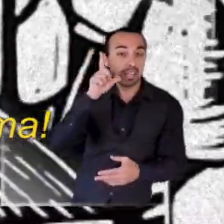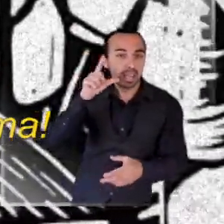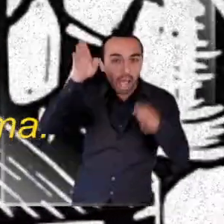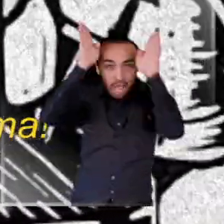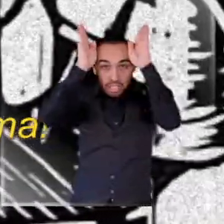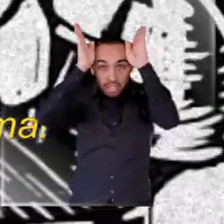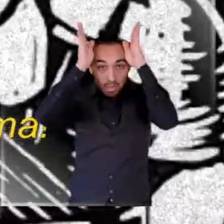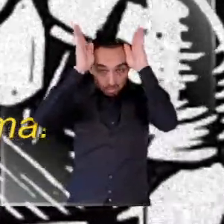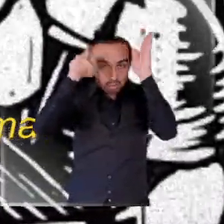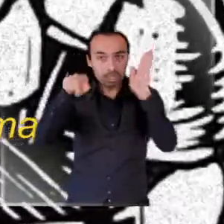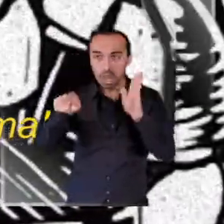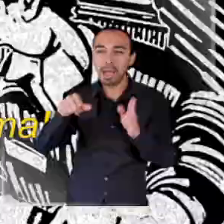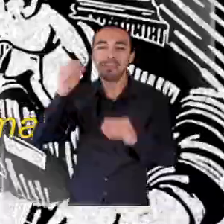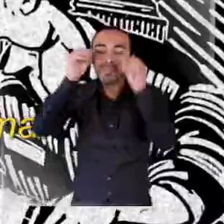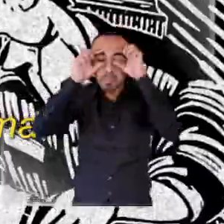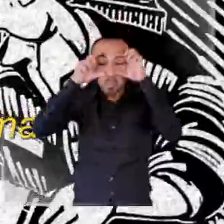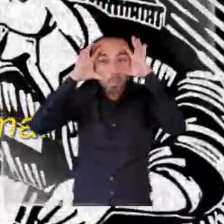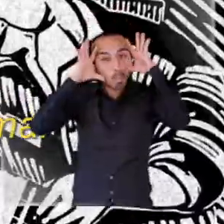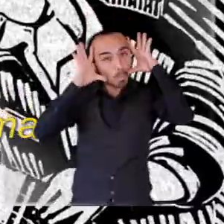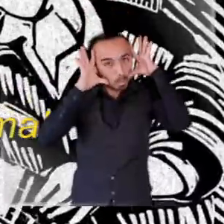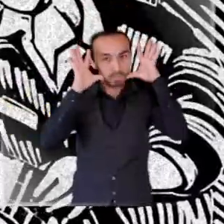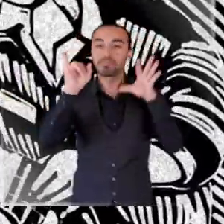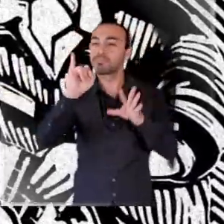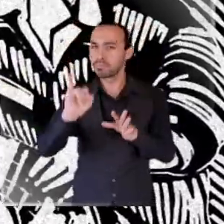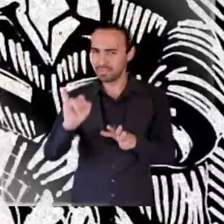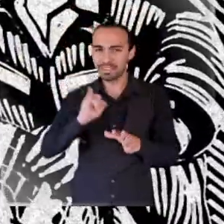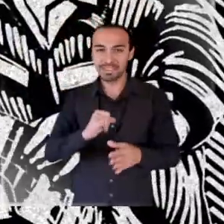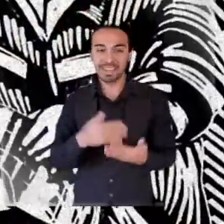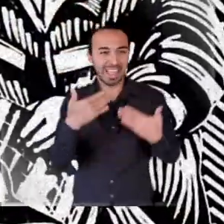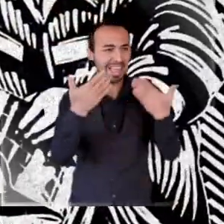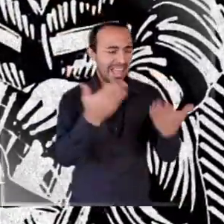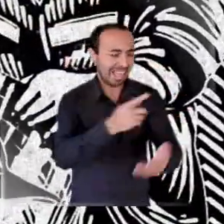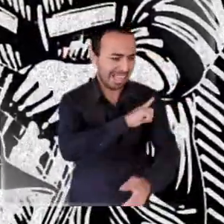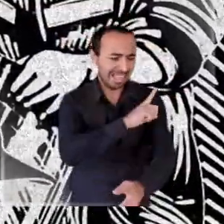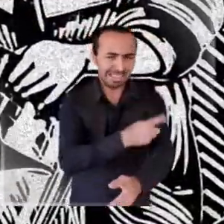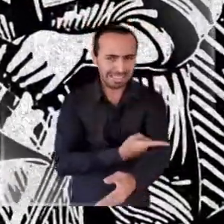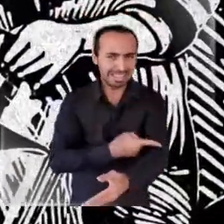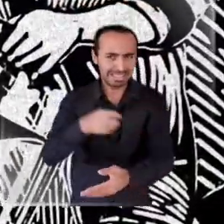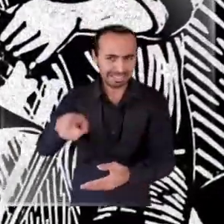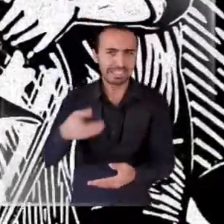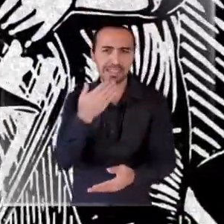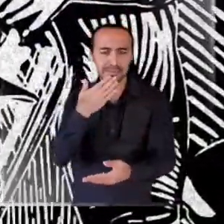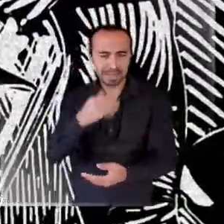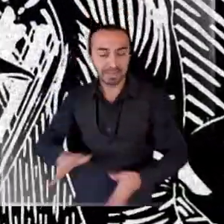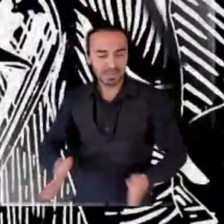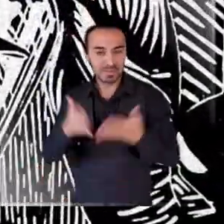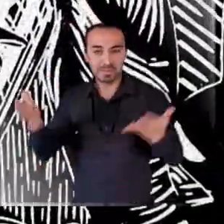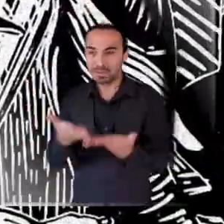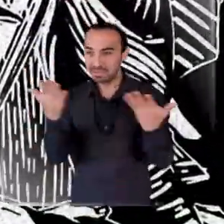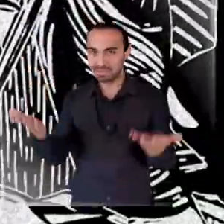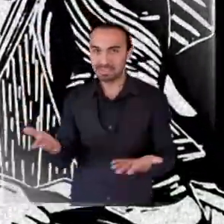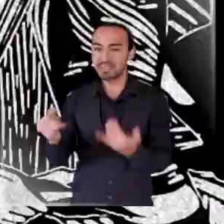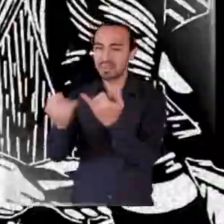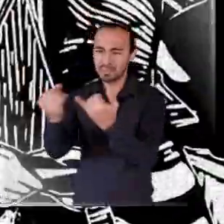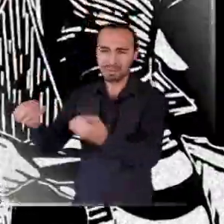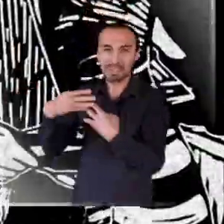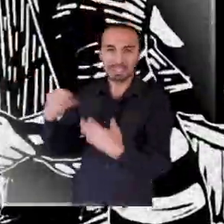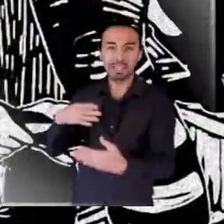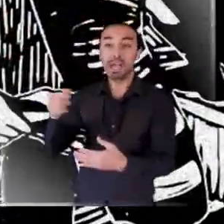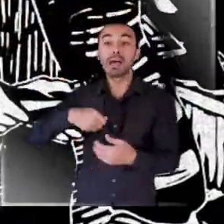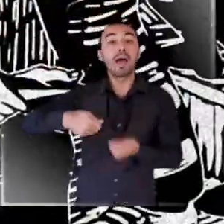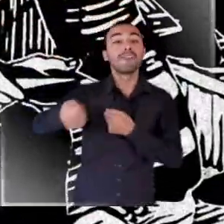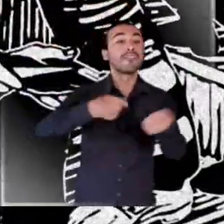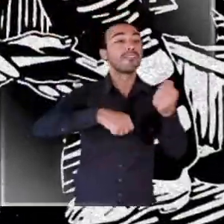las arrugas, da energía y reanima. Eso es lo que aprendió de lo que grita el Bin Laden en la feria. Lleve la estrella, lleve la